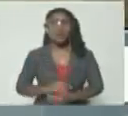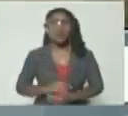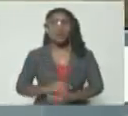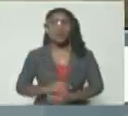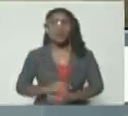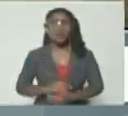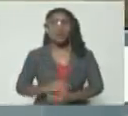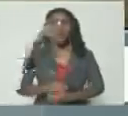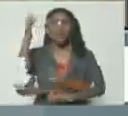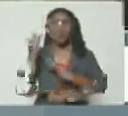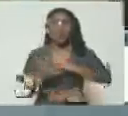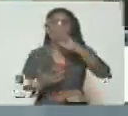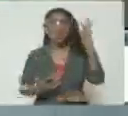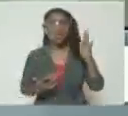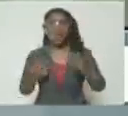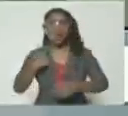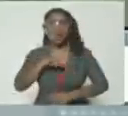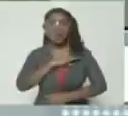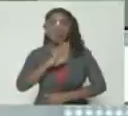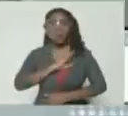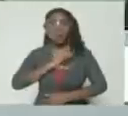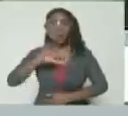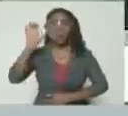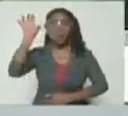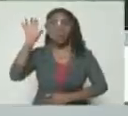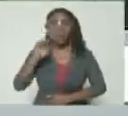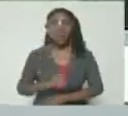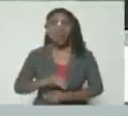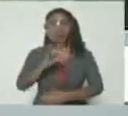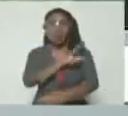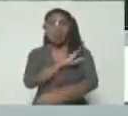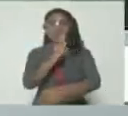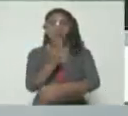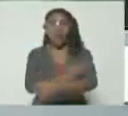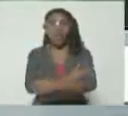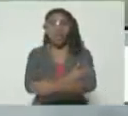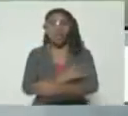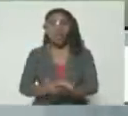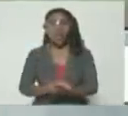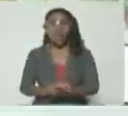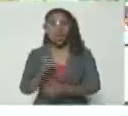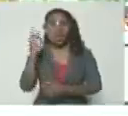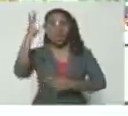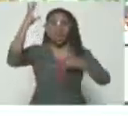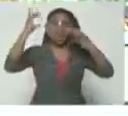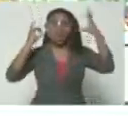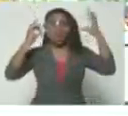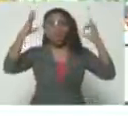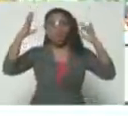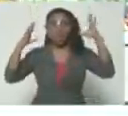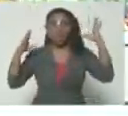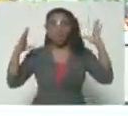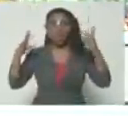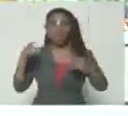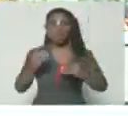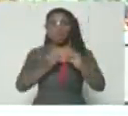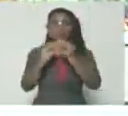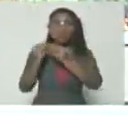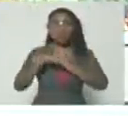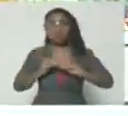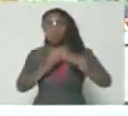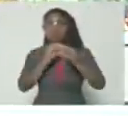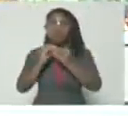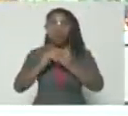milagrosa en nuestra patria, que es la fuerza de la inventiva, la creatividad,